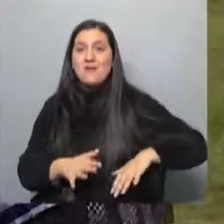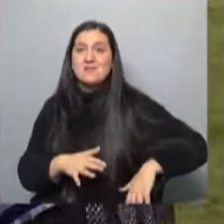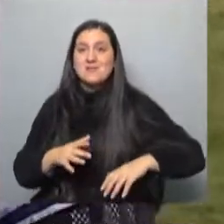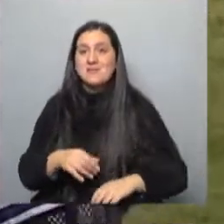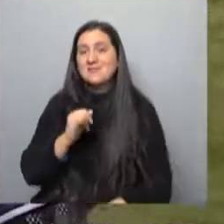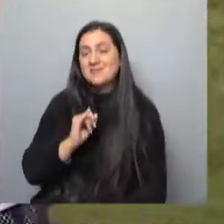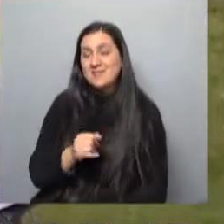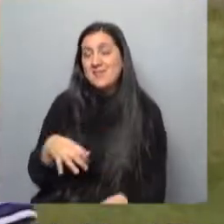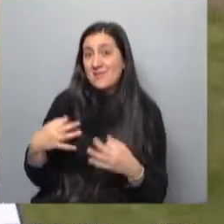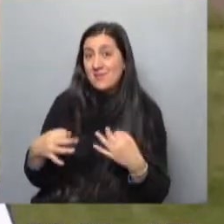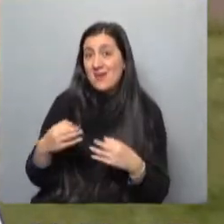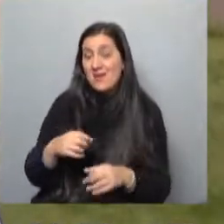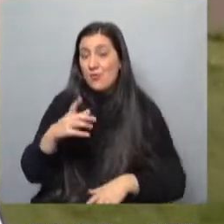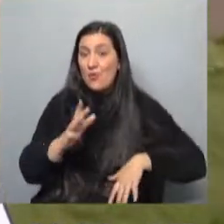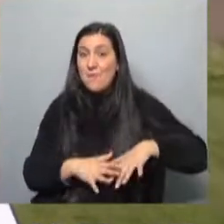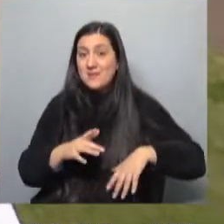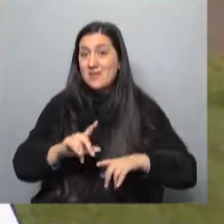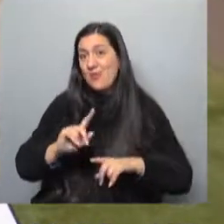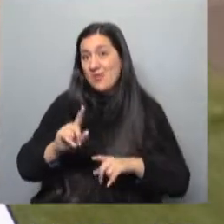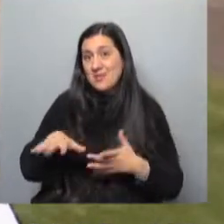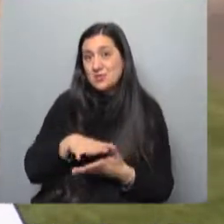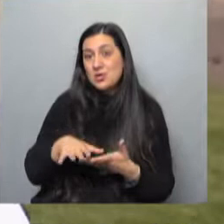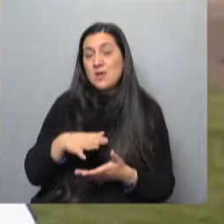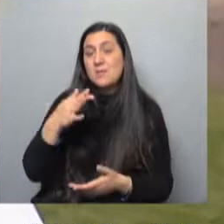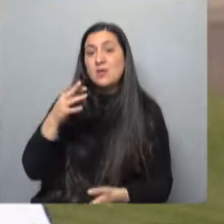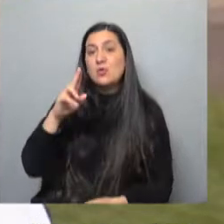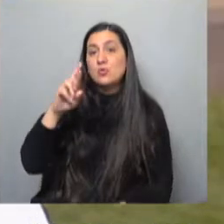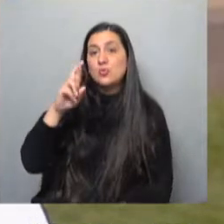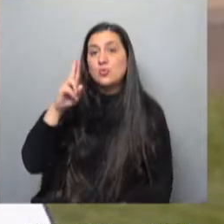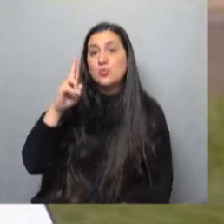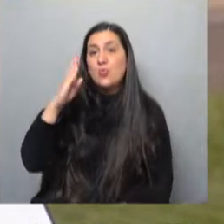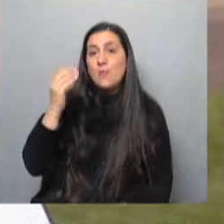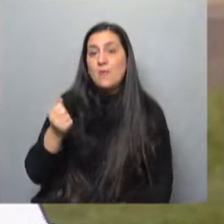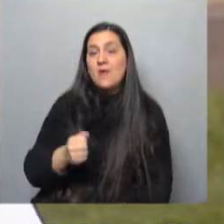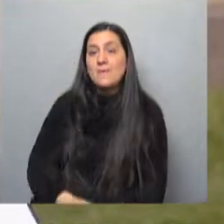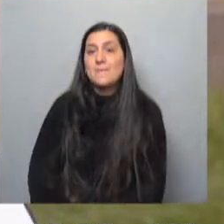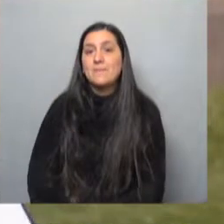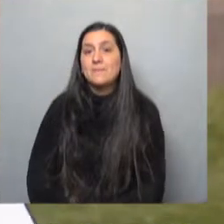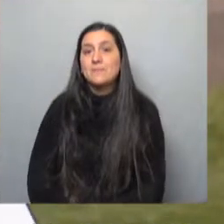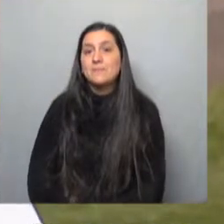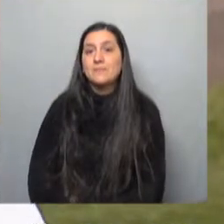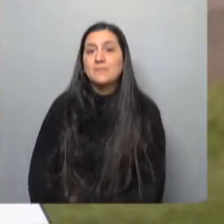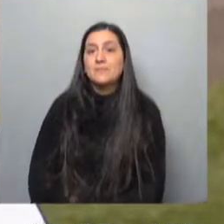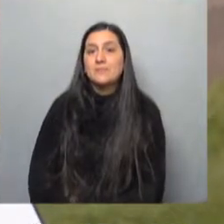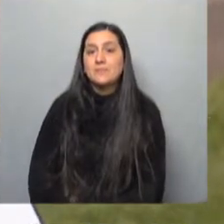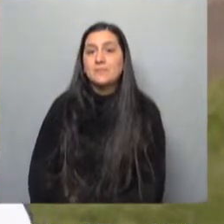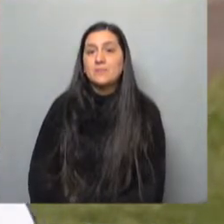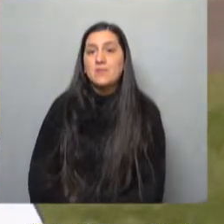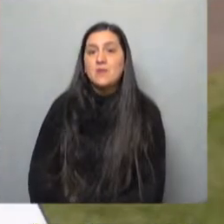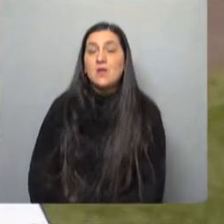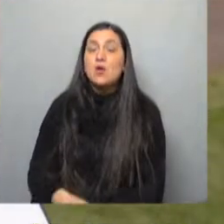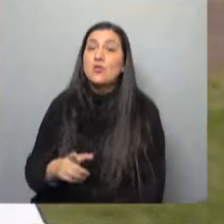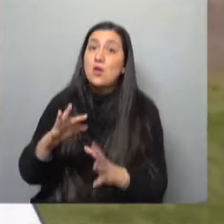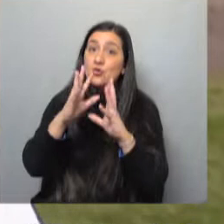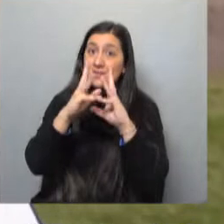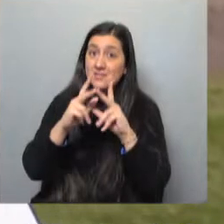comparsa realmente la comparsan en la zona pero sí la tupral la comparsa la propia misión de llamar y por omisión del teatro verano sí lo de la parte